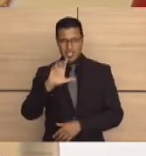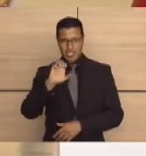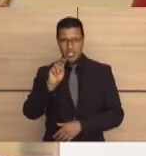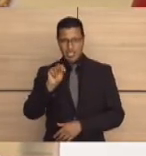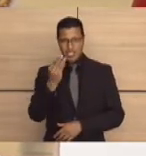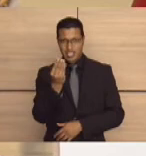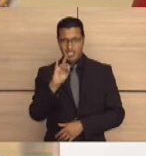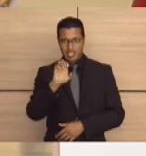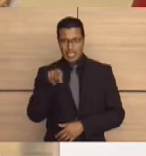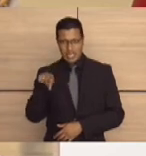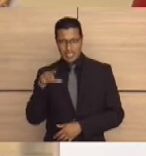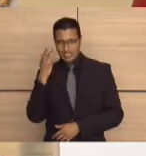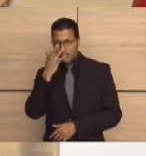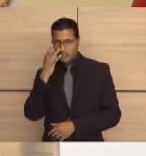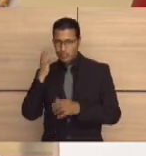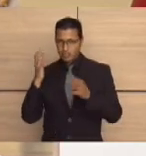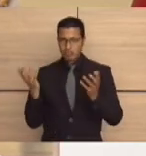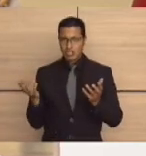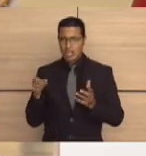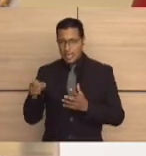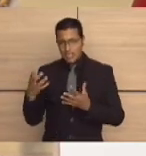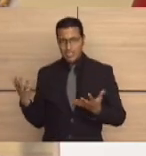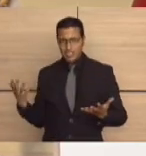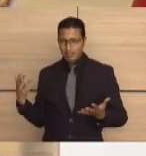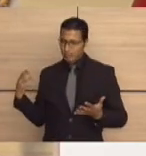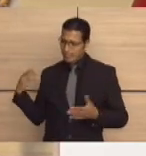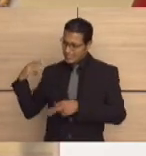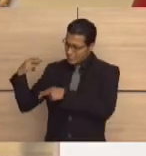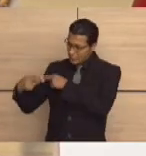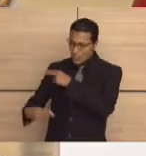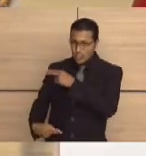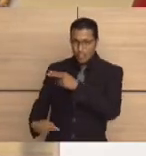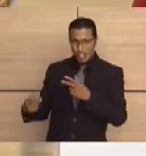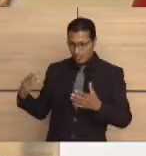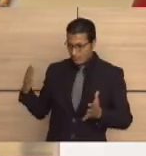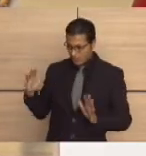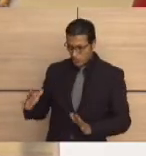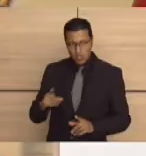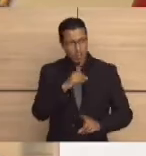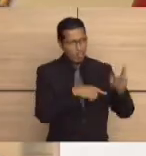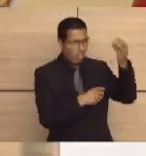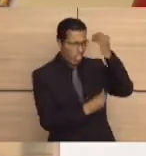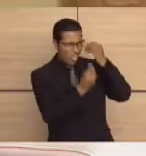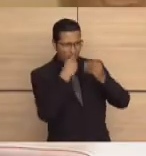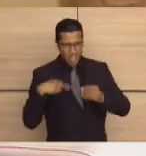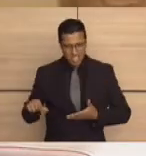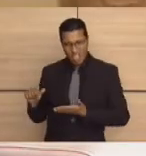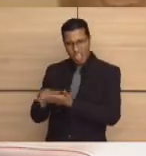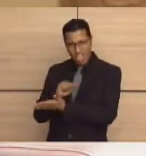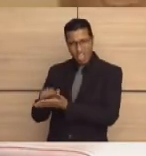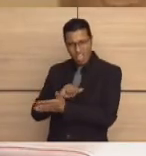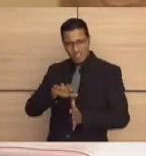que nosotros mostremos toda esa historia que nos han querido borrar a la fuerza, que nos han querido